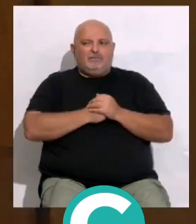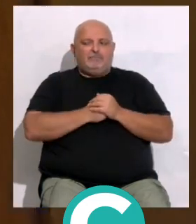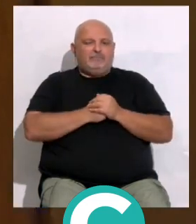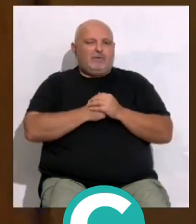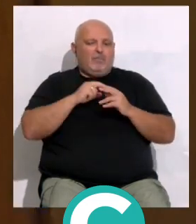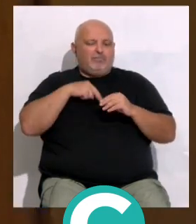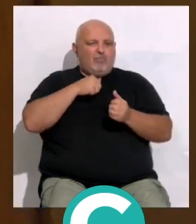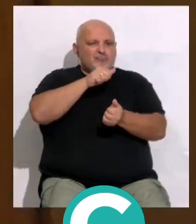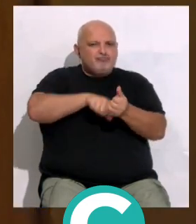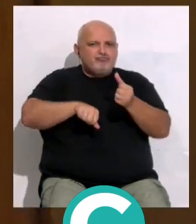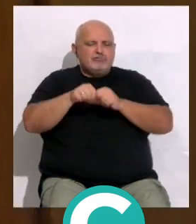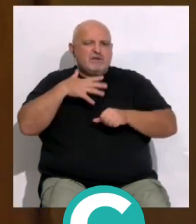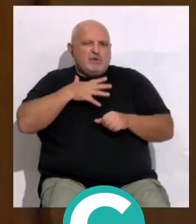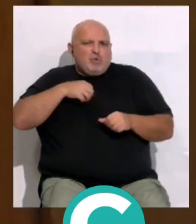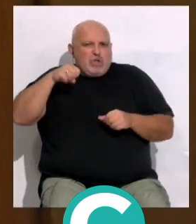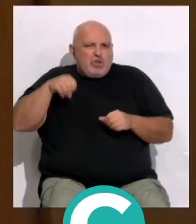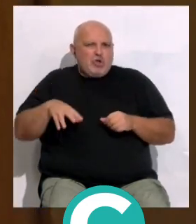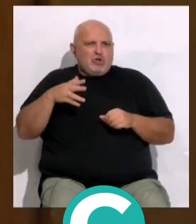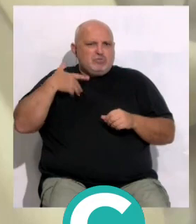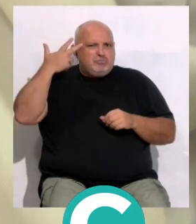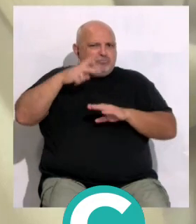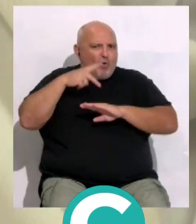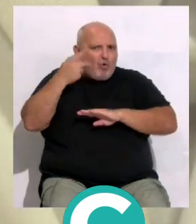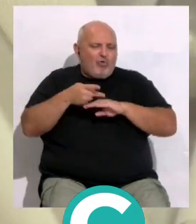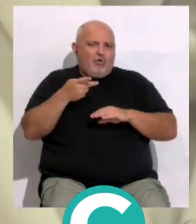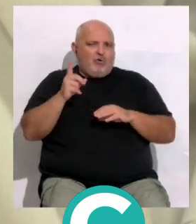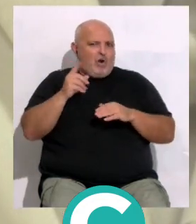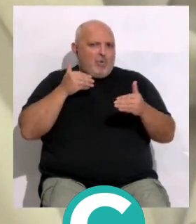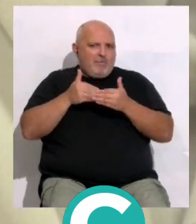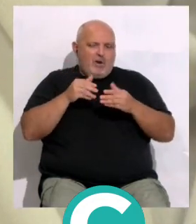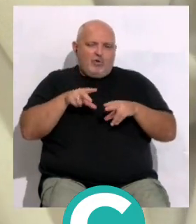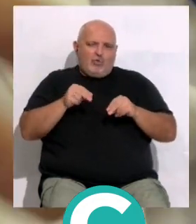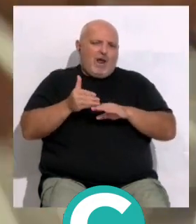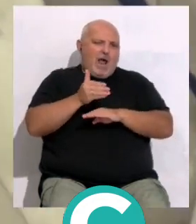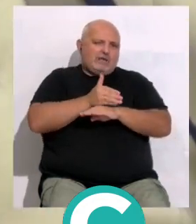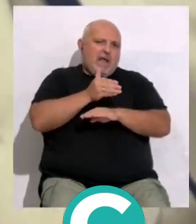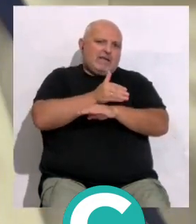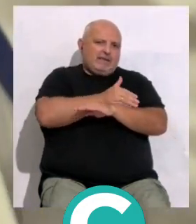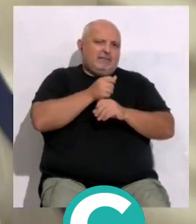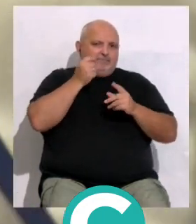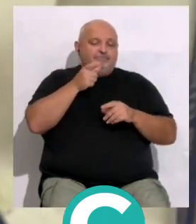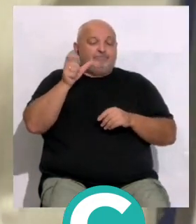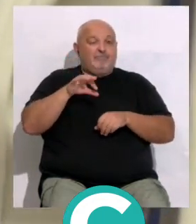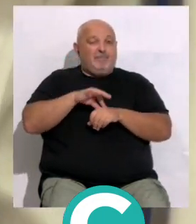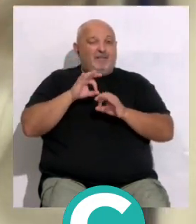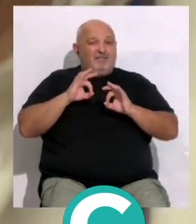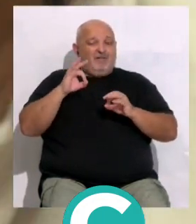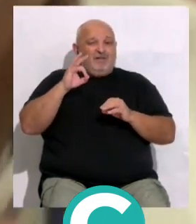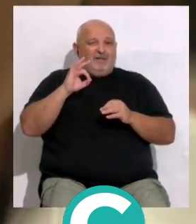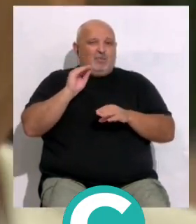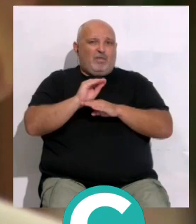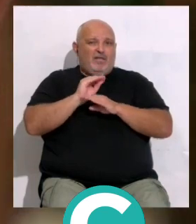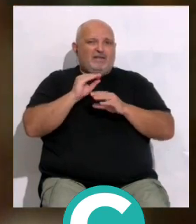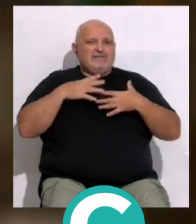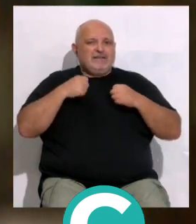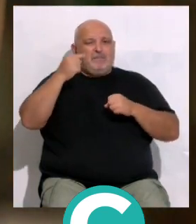con autolesiones, con ideas de suicidio, sino el trabajar desde mucho antes, ¿no? Este psiquiatra responsable de los cuidados